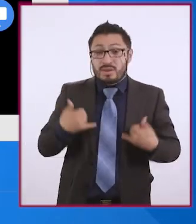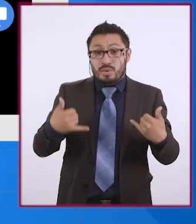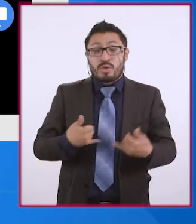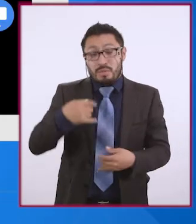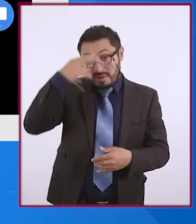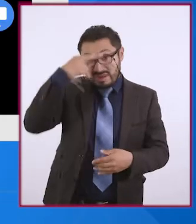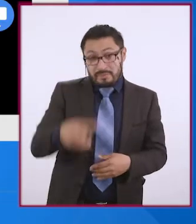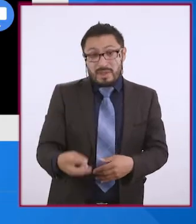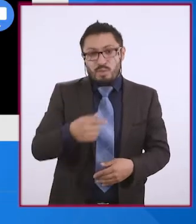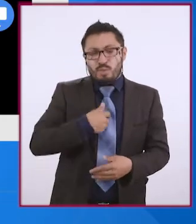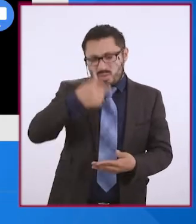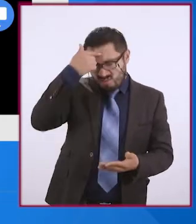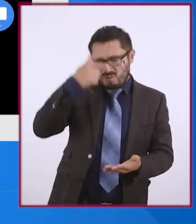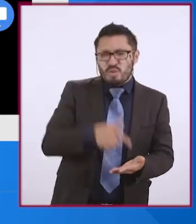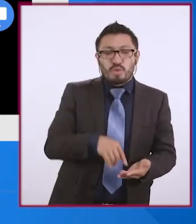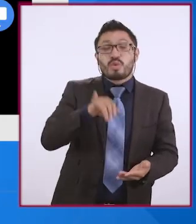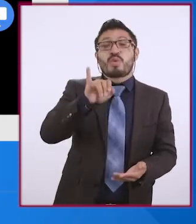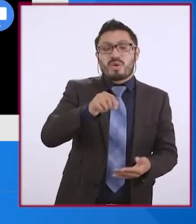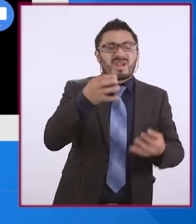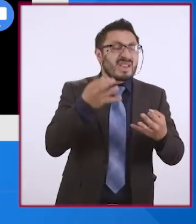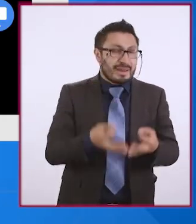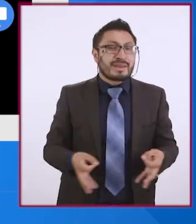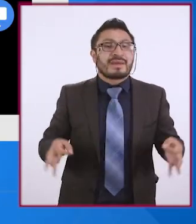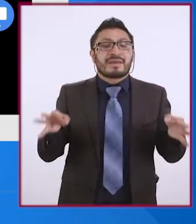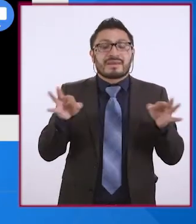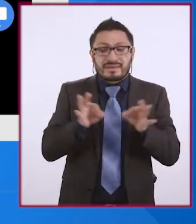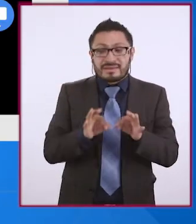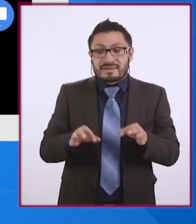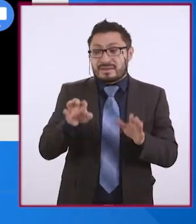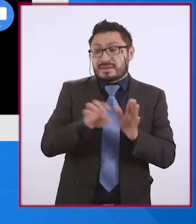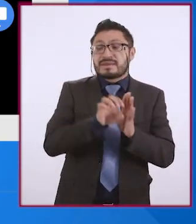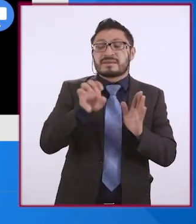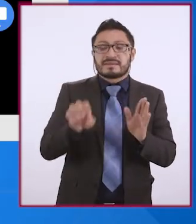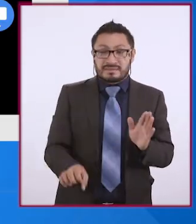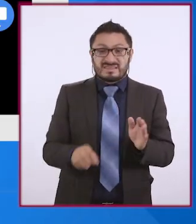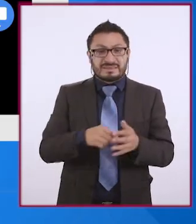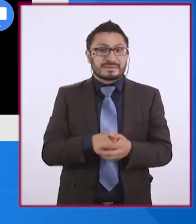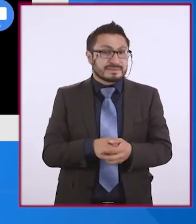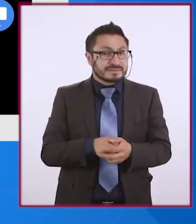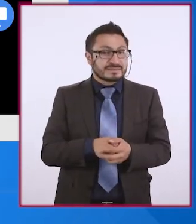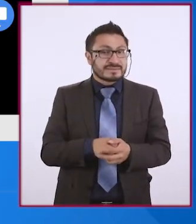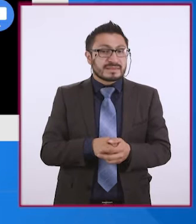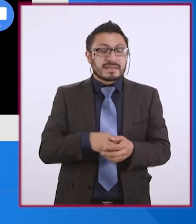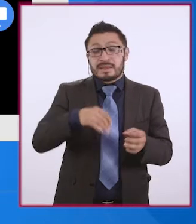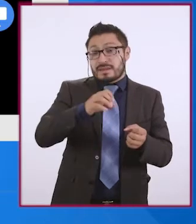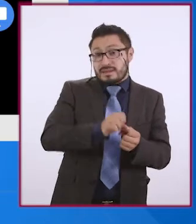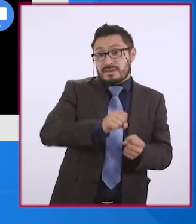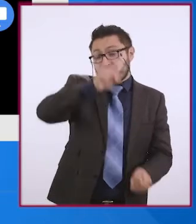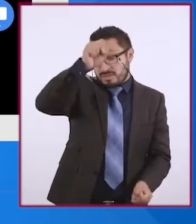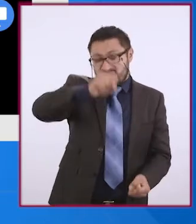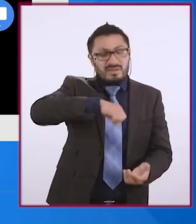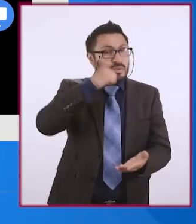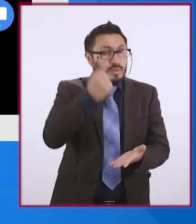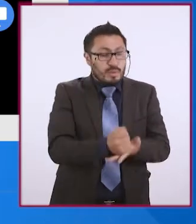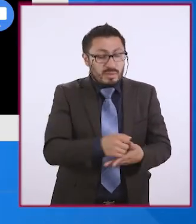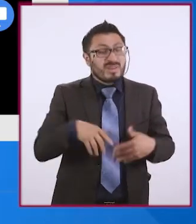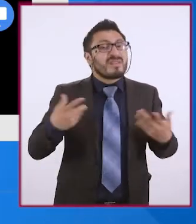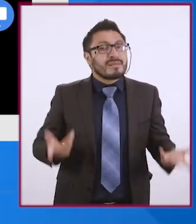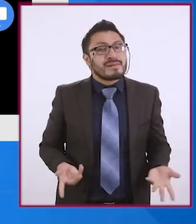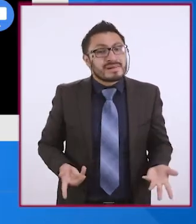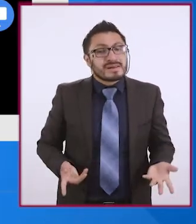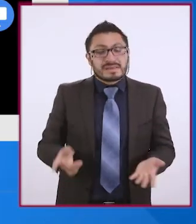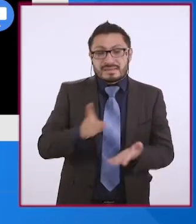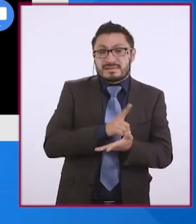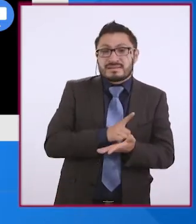creo que sí. Yo creo que es importante. Por ejemplo, la Constitución establece